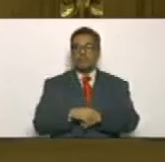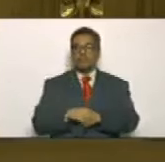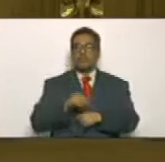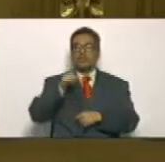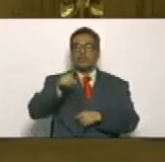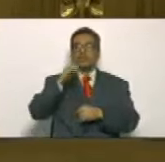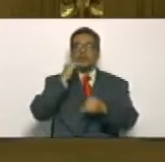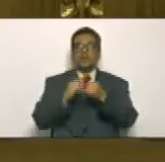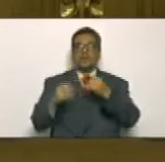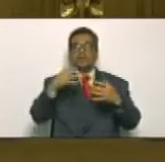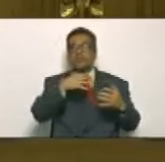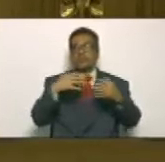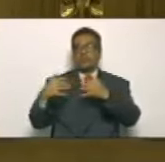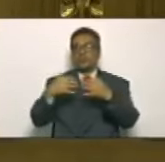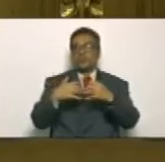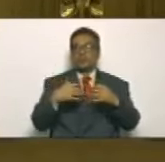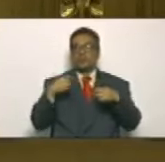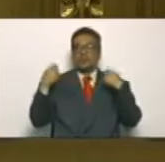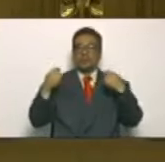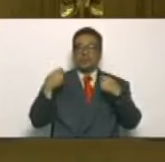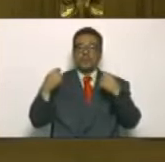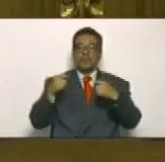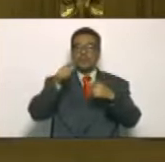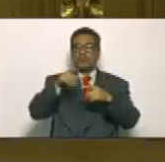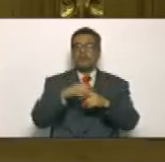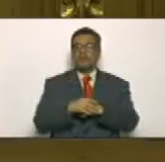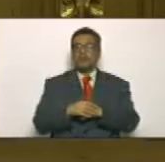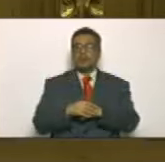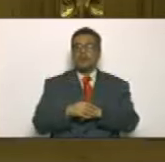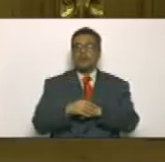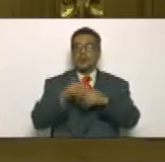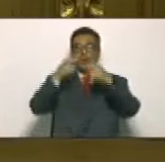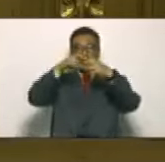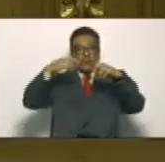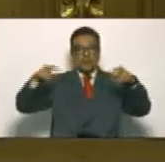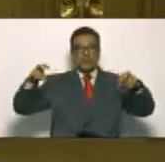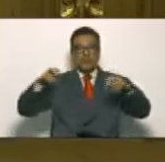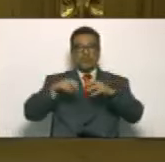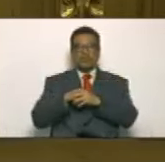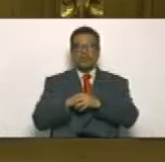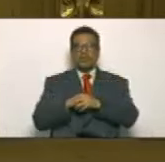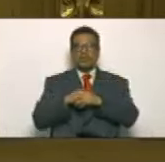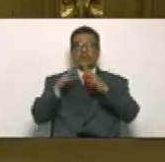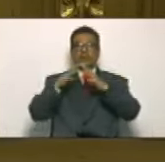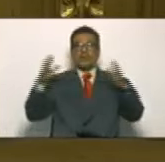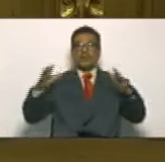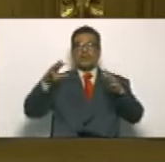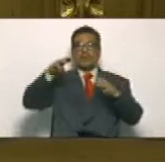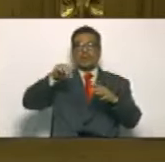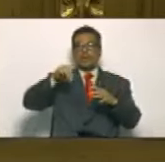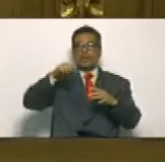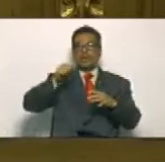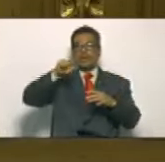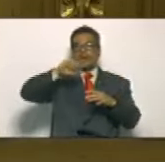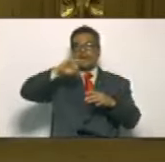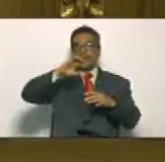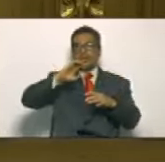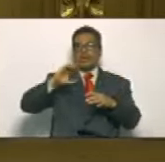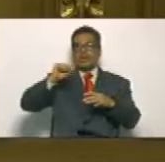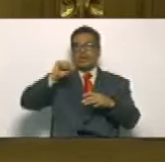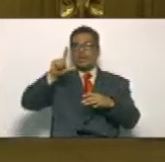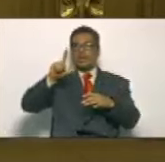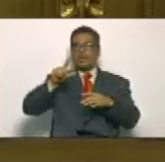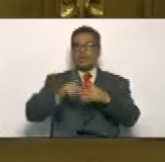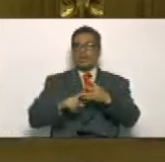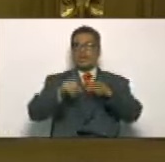En esta última batalla se le dio el título de Gran Mariscal de Ayacucho.